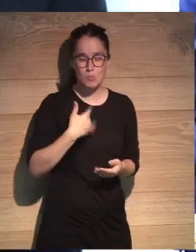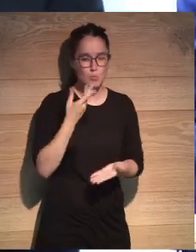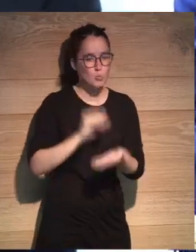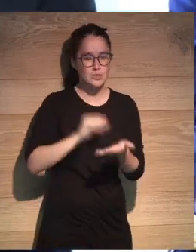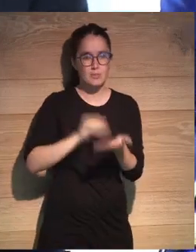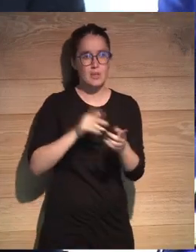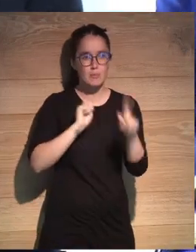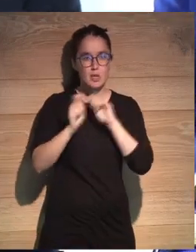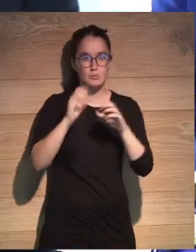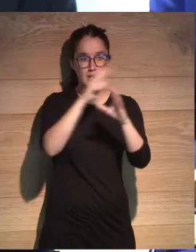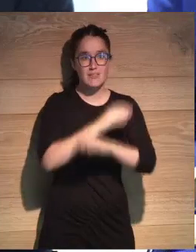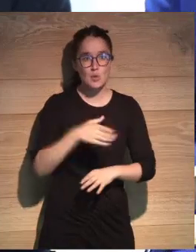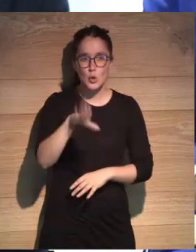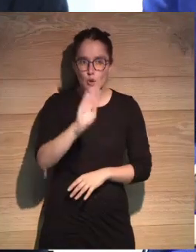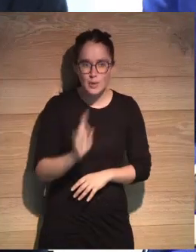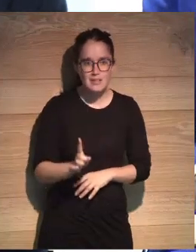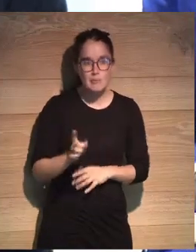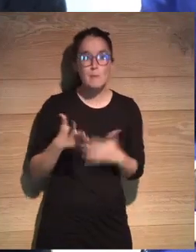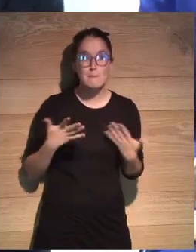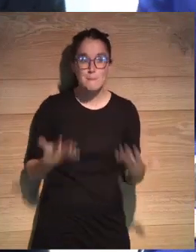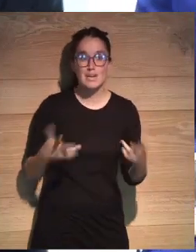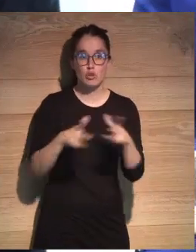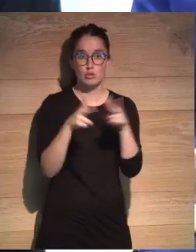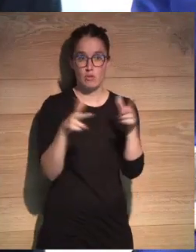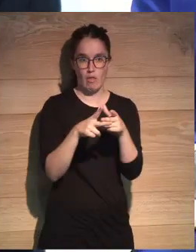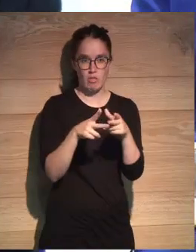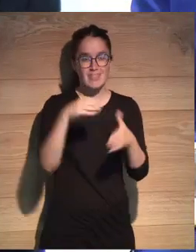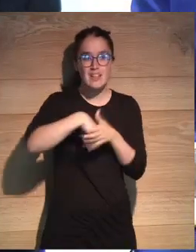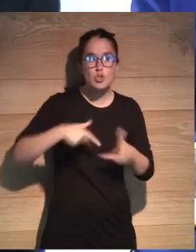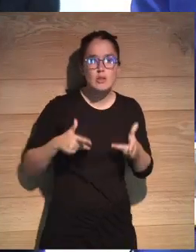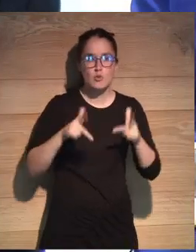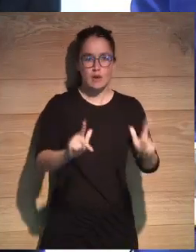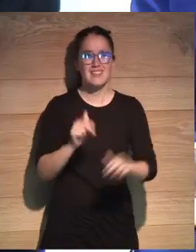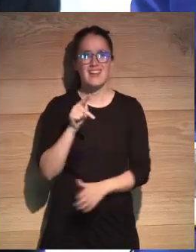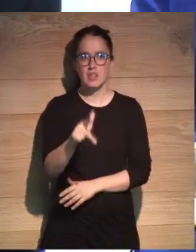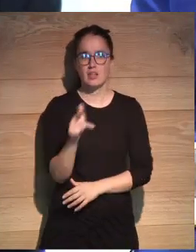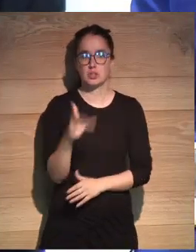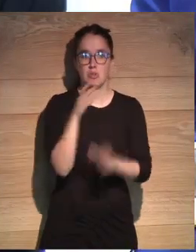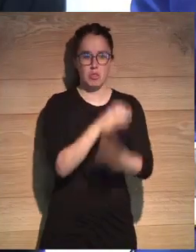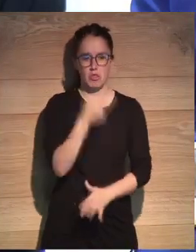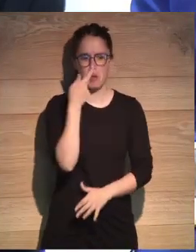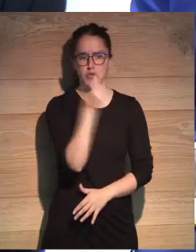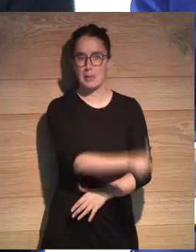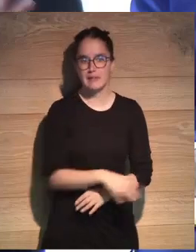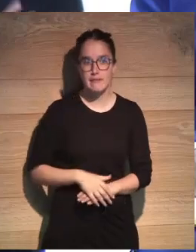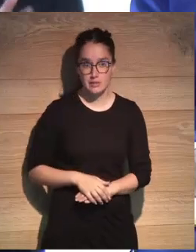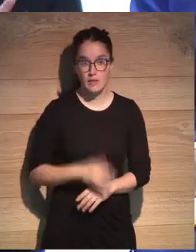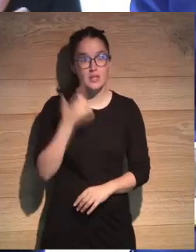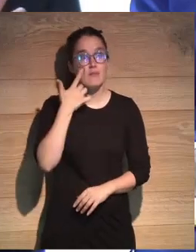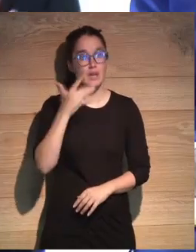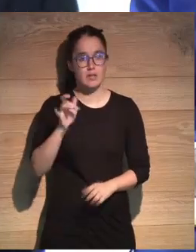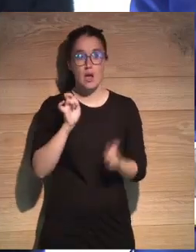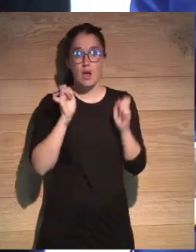muchas veces los periodistas científicos, pero la sociedad en una democracia tiene derecho a no interesarse por la ciencia. Fíjate tú